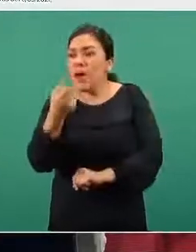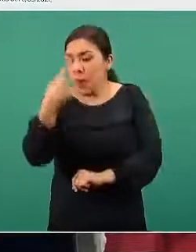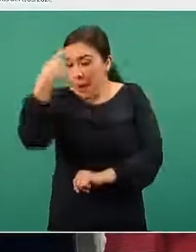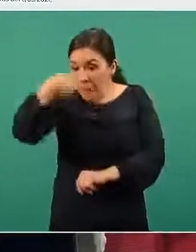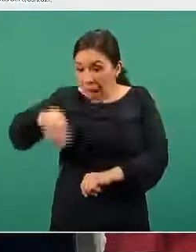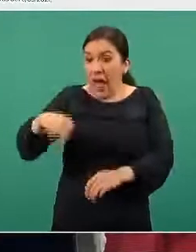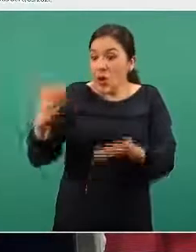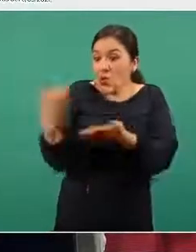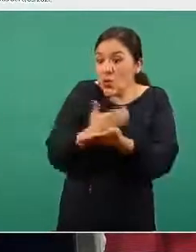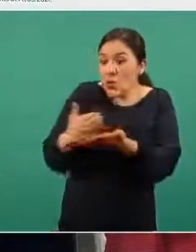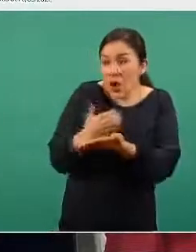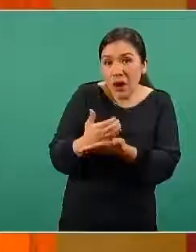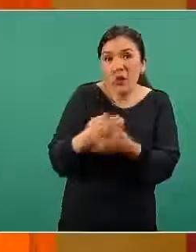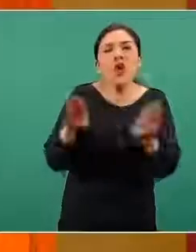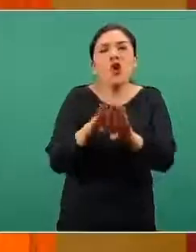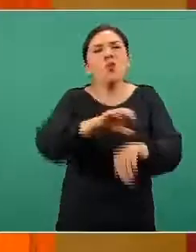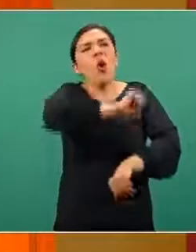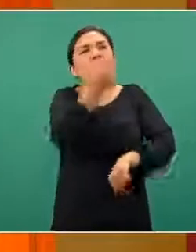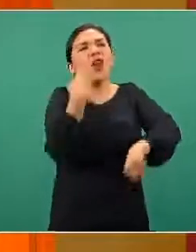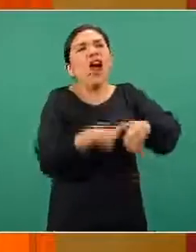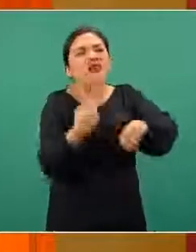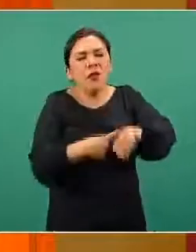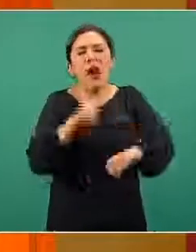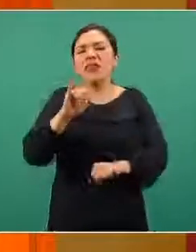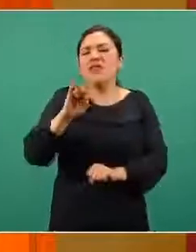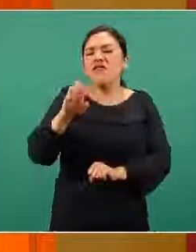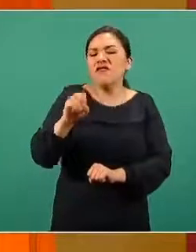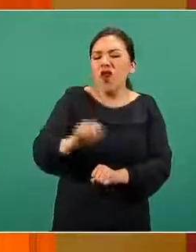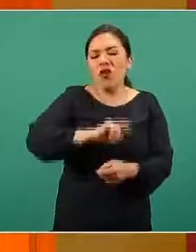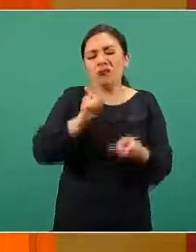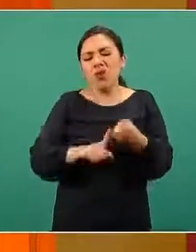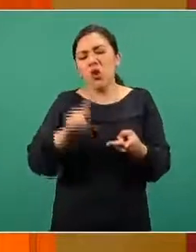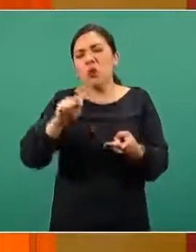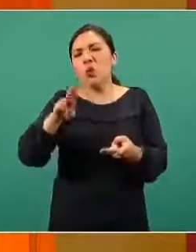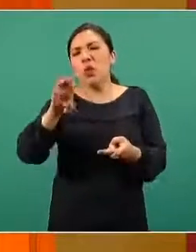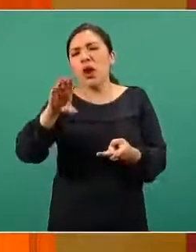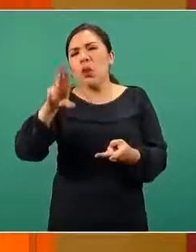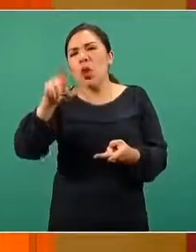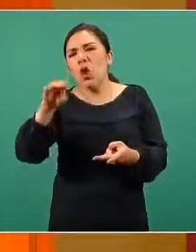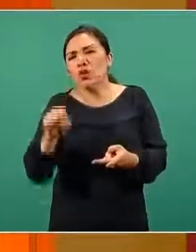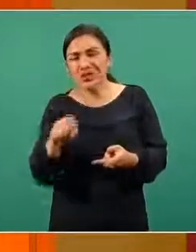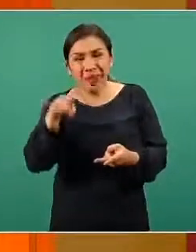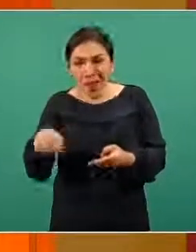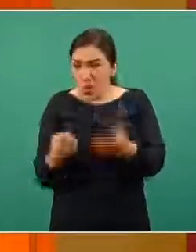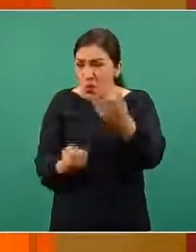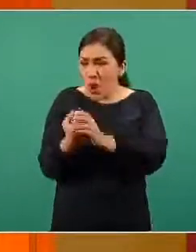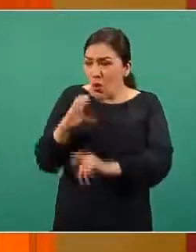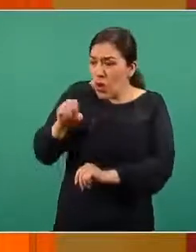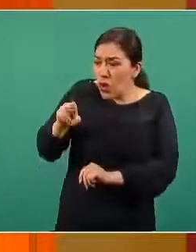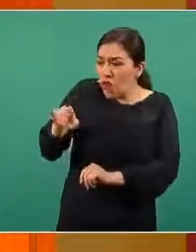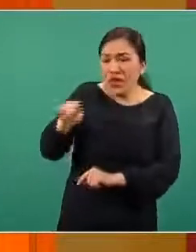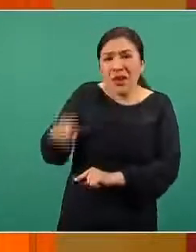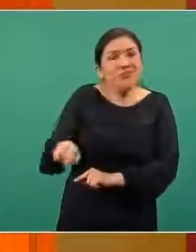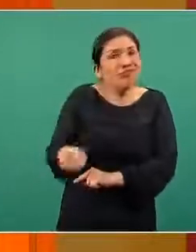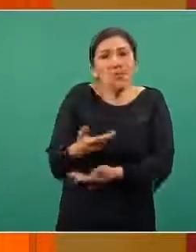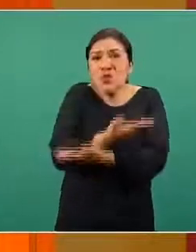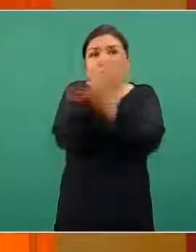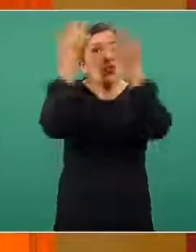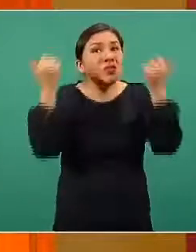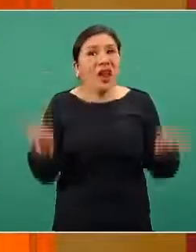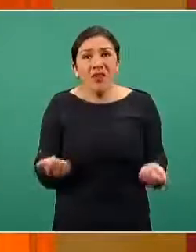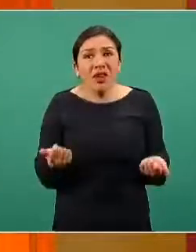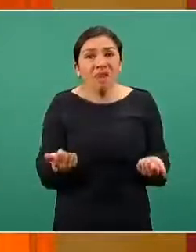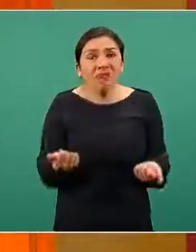vaya directamente al virus como lo hay con la tifoidea o con la tuberculosis. Con el virus del coronavirus era incierto. Y lo